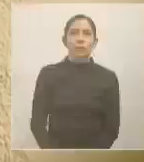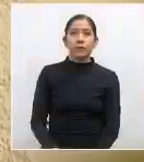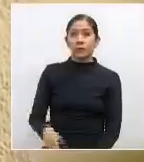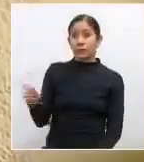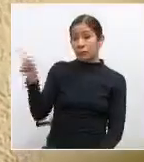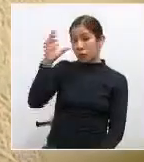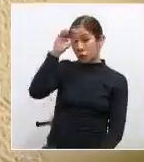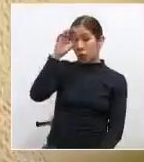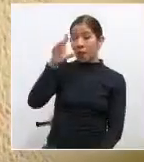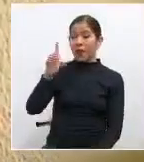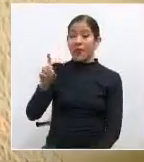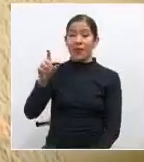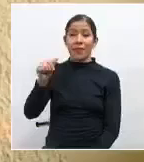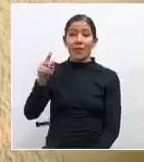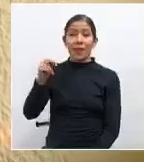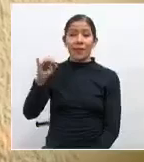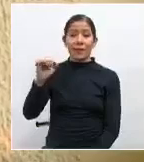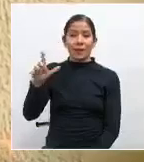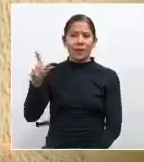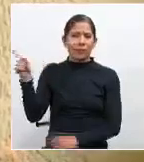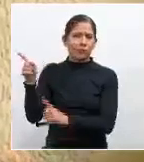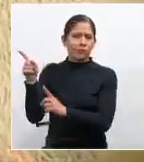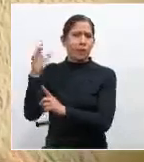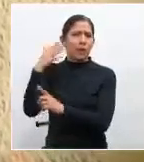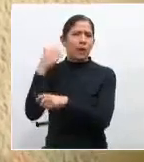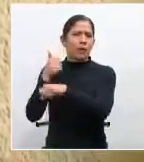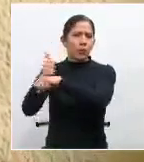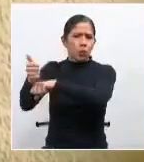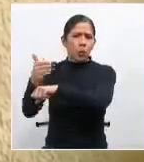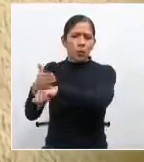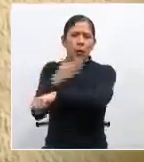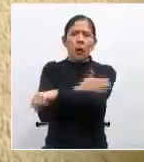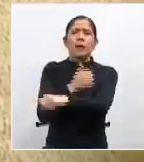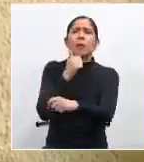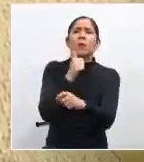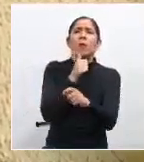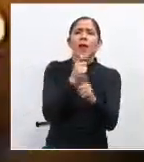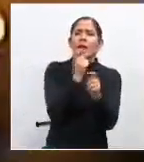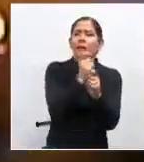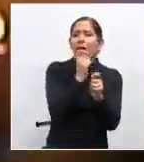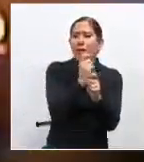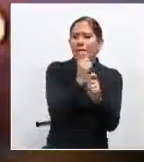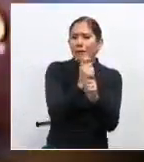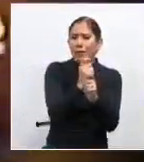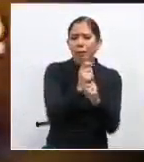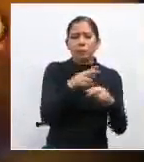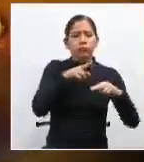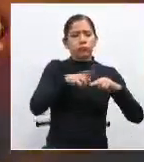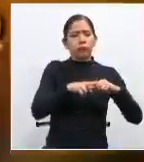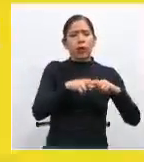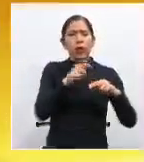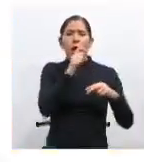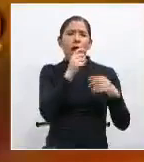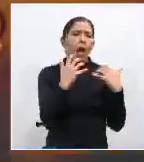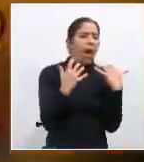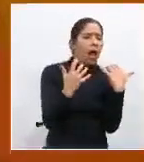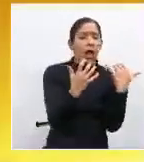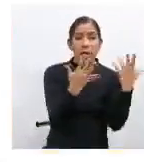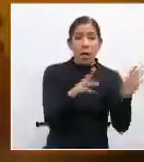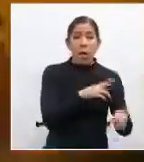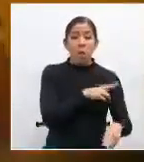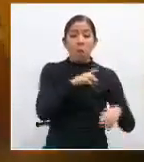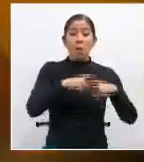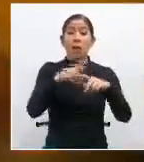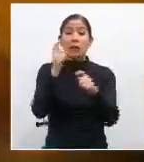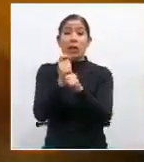Daniel Nouri es el segundo implicado en la agresión a una mujer en un taxi cuando salía de un concierto internacional el mes pasado en la ciudad de Santa